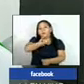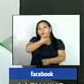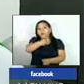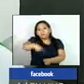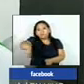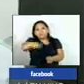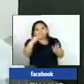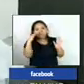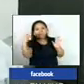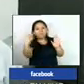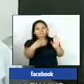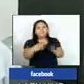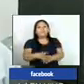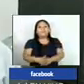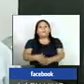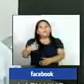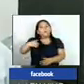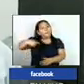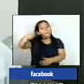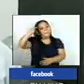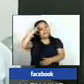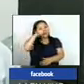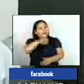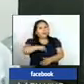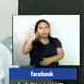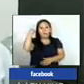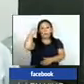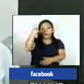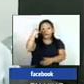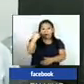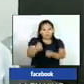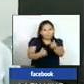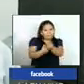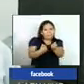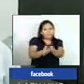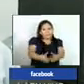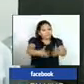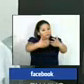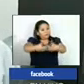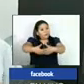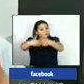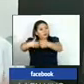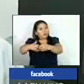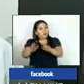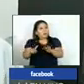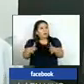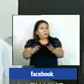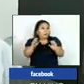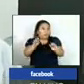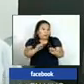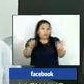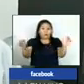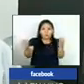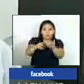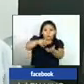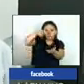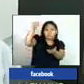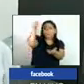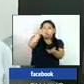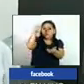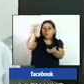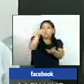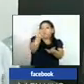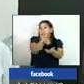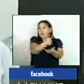que ellos están buscando. Pienso que la clave para potenciar las empresas con las herramientas tecnológicas sin duda debería ser la capacitación en su personal que ya